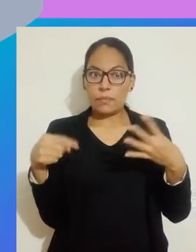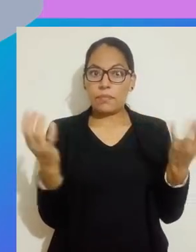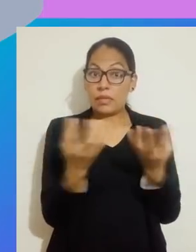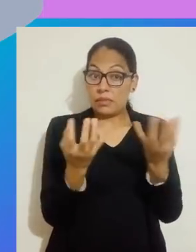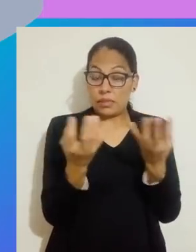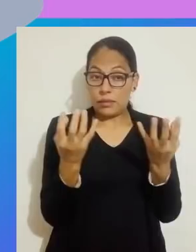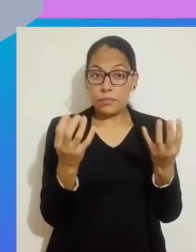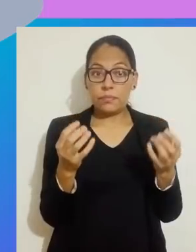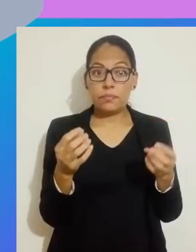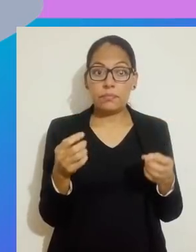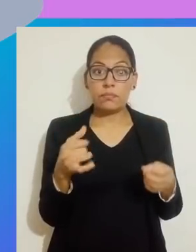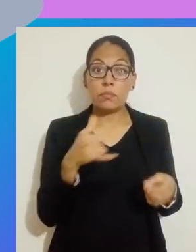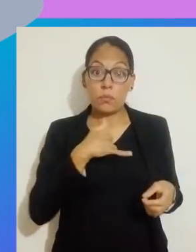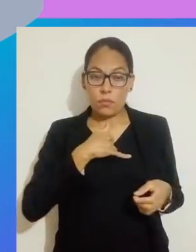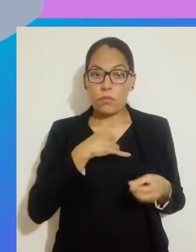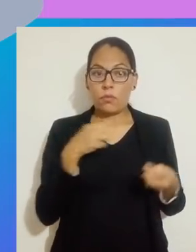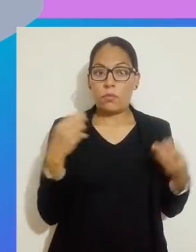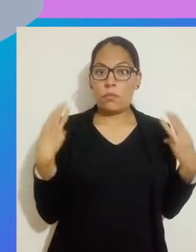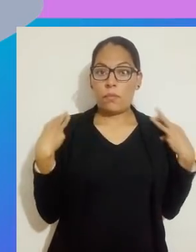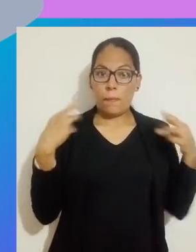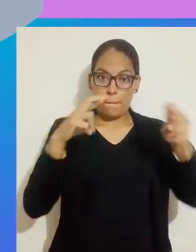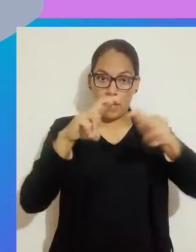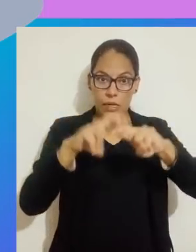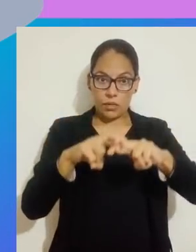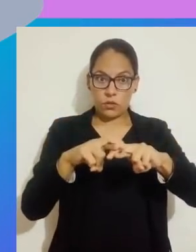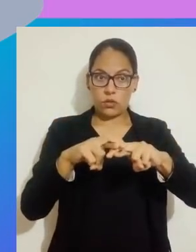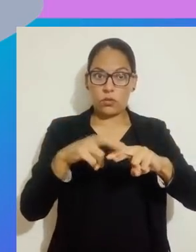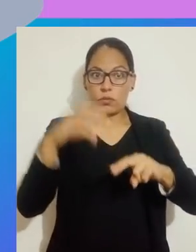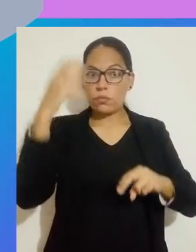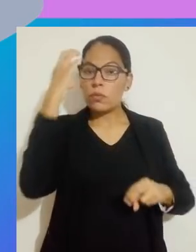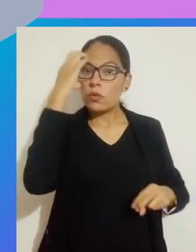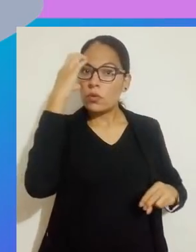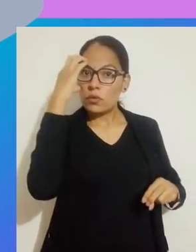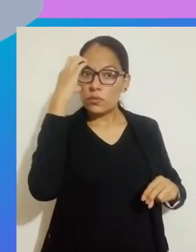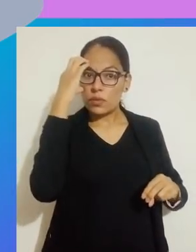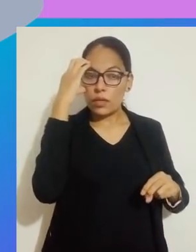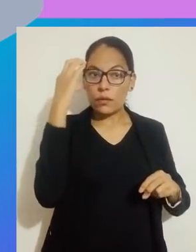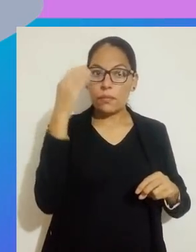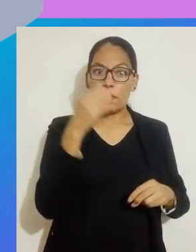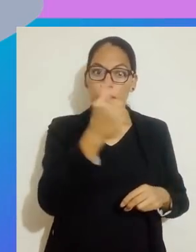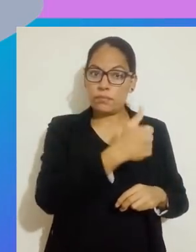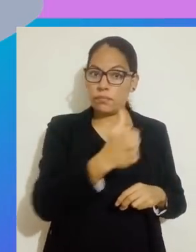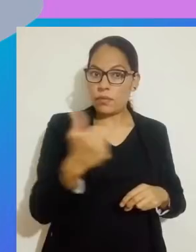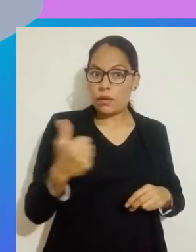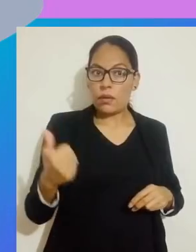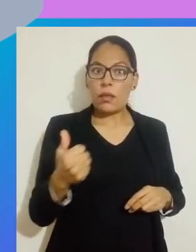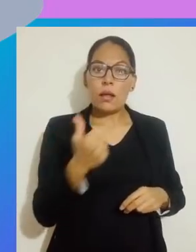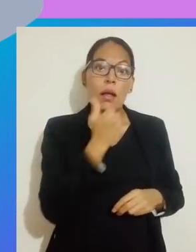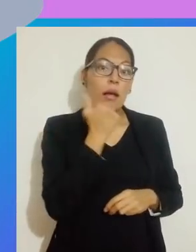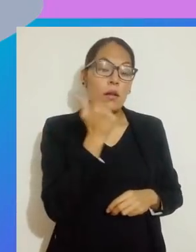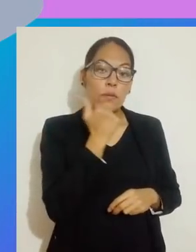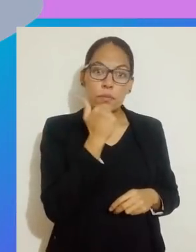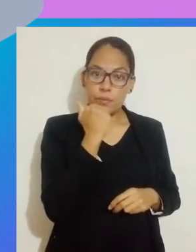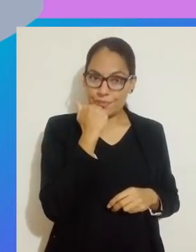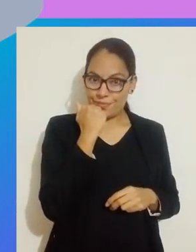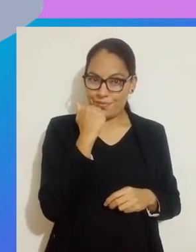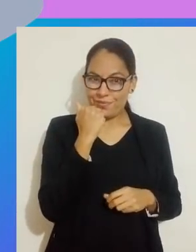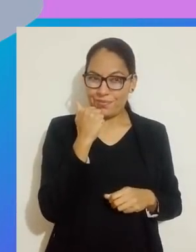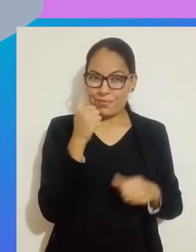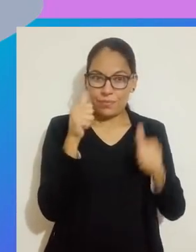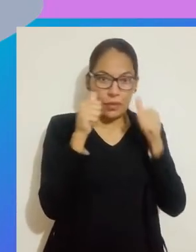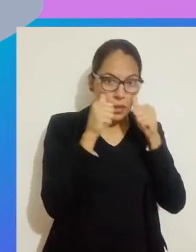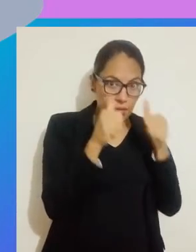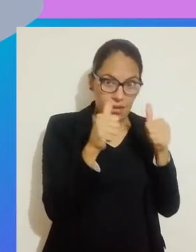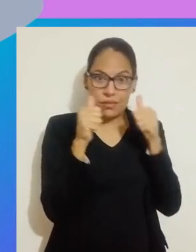las características individuales de cada niño, por lo que debo de estar pendiente de su estilo de